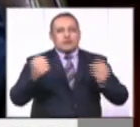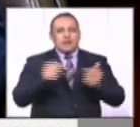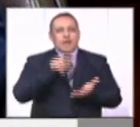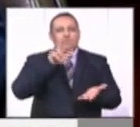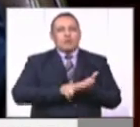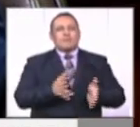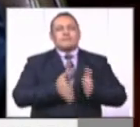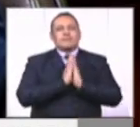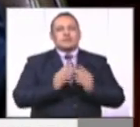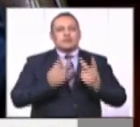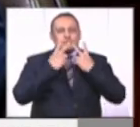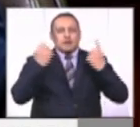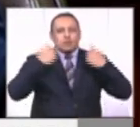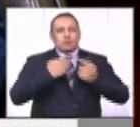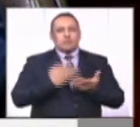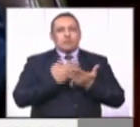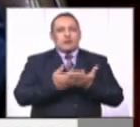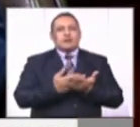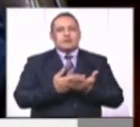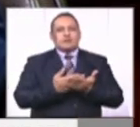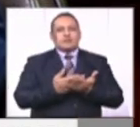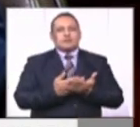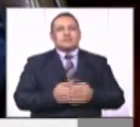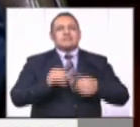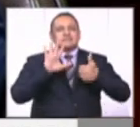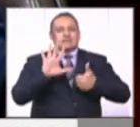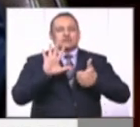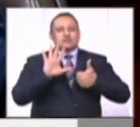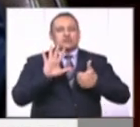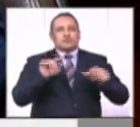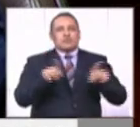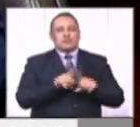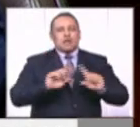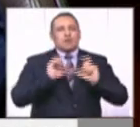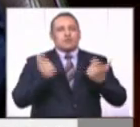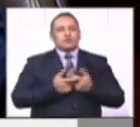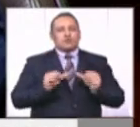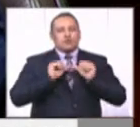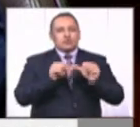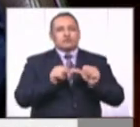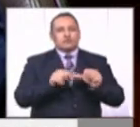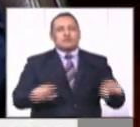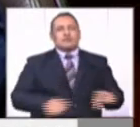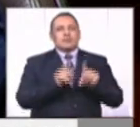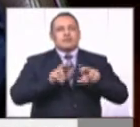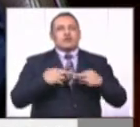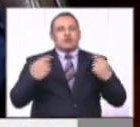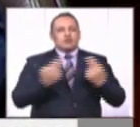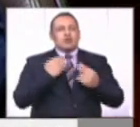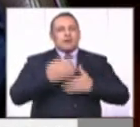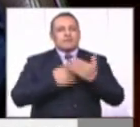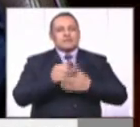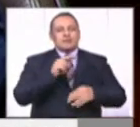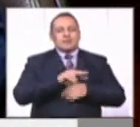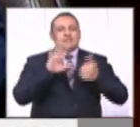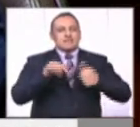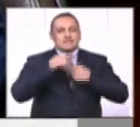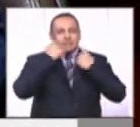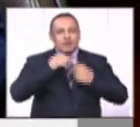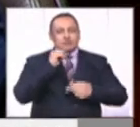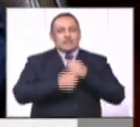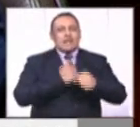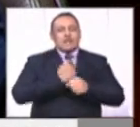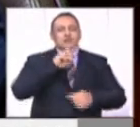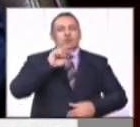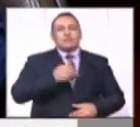exigido para su determinación sexto la comisión permanente en sesión celebrada del 26 de Marzo de